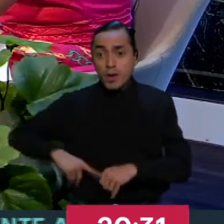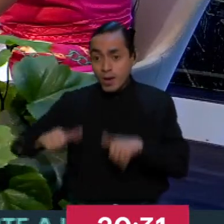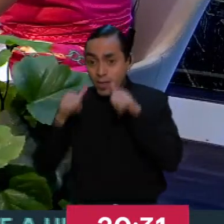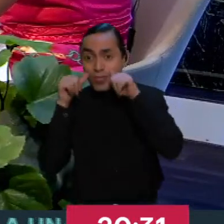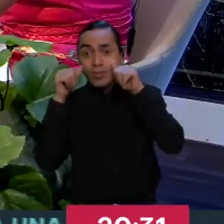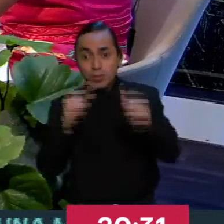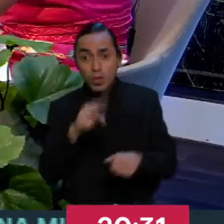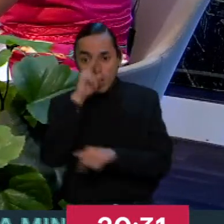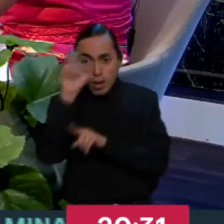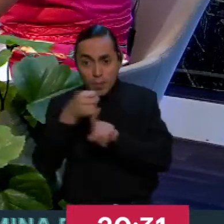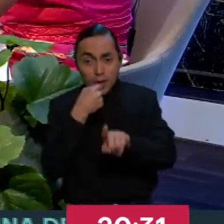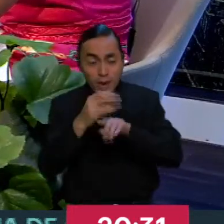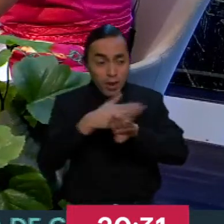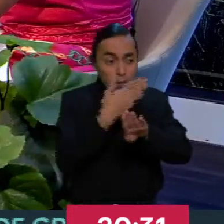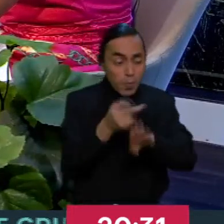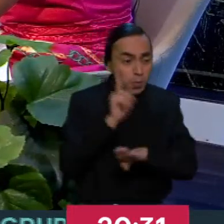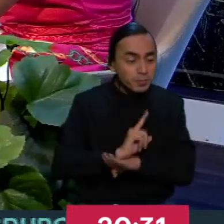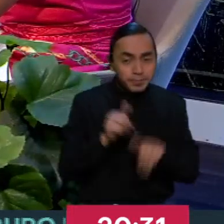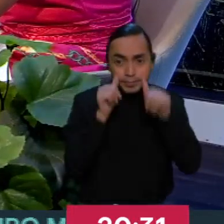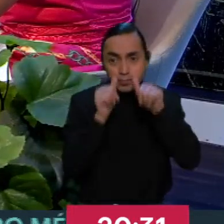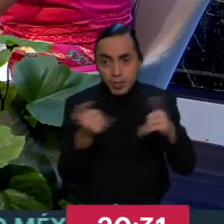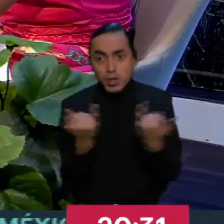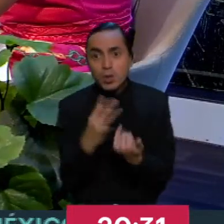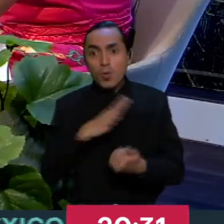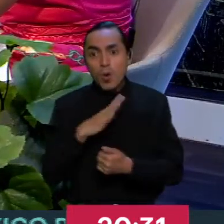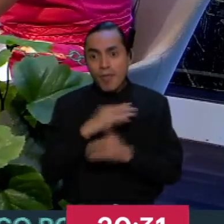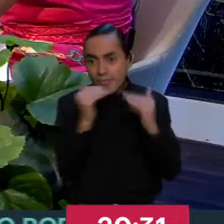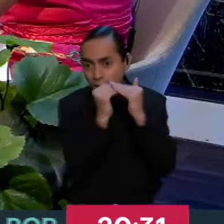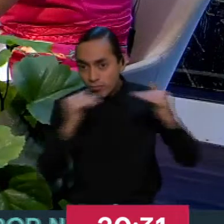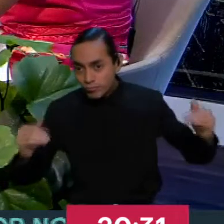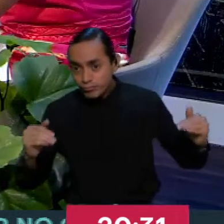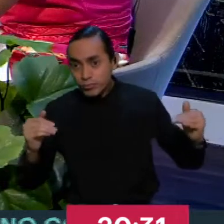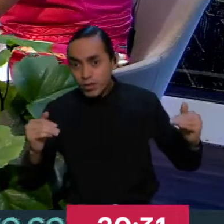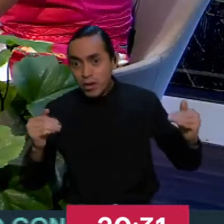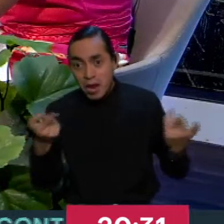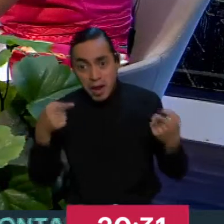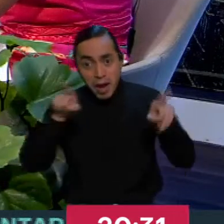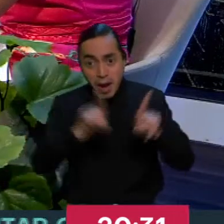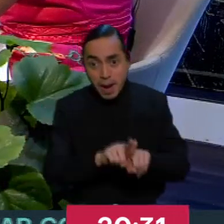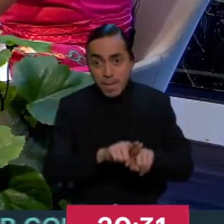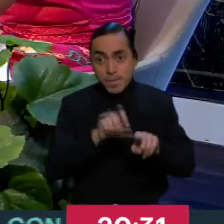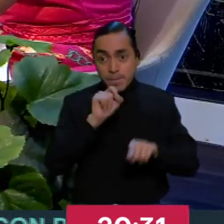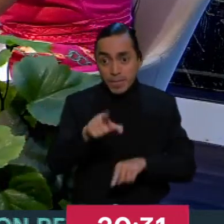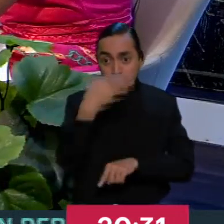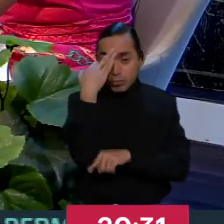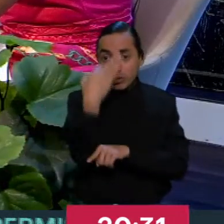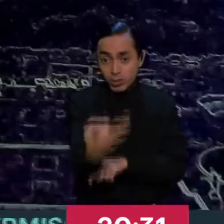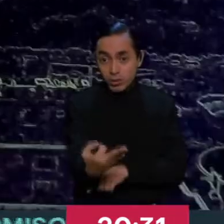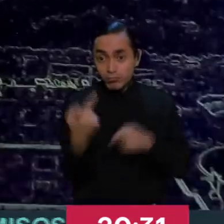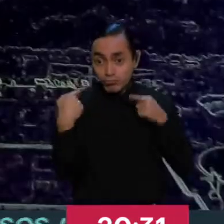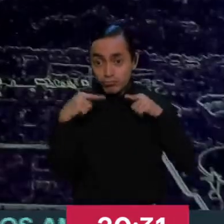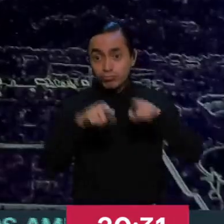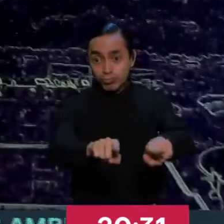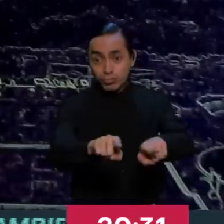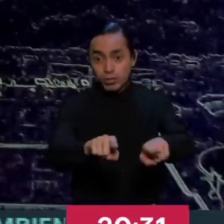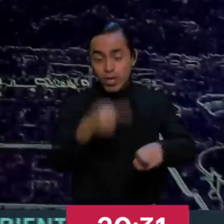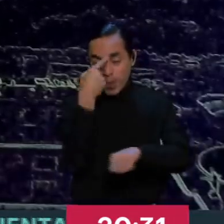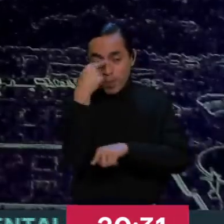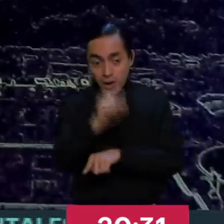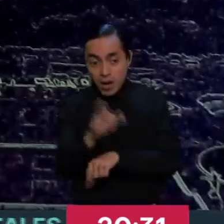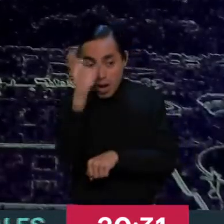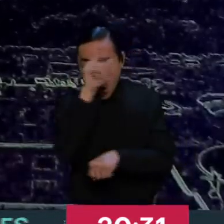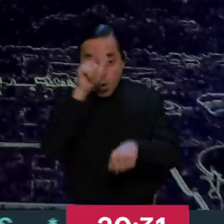contra las mujeres, pero también la búsqueda de la igualdad sustantiva. Al mismo tiempo, tienen que trabajar en paralelo. ¿Para qué? Para que también cambie la